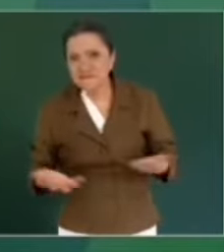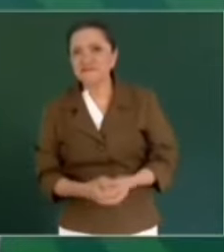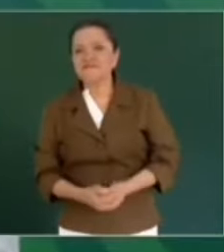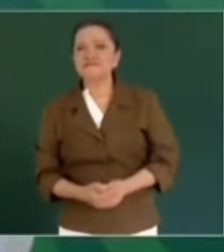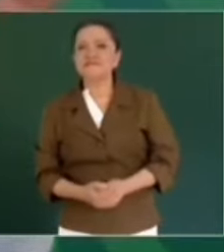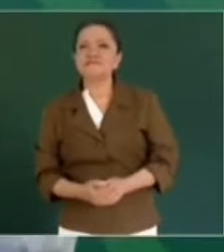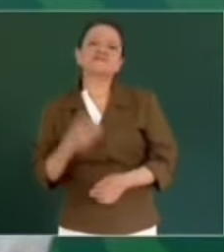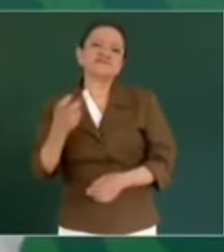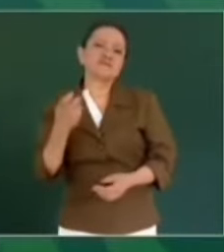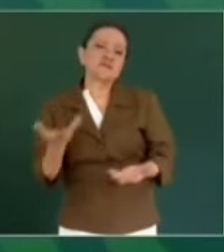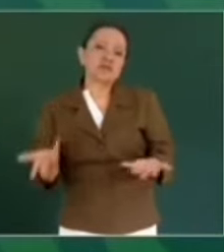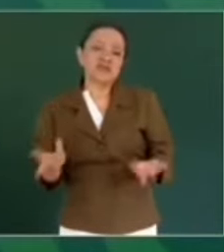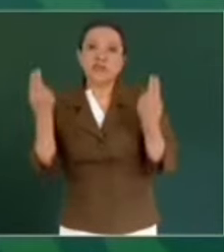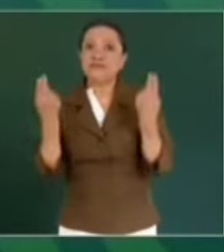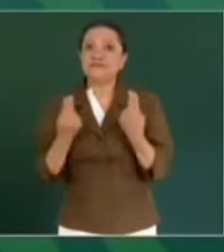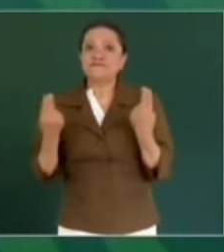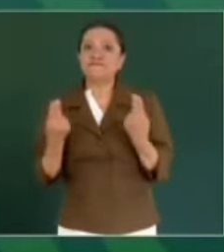Tienen que